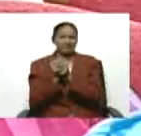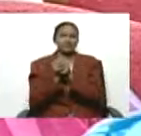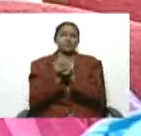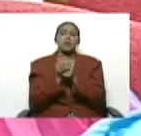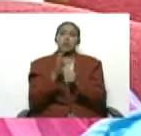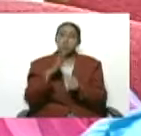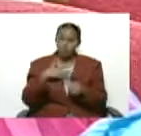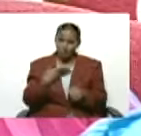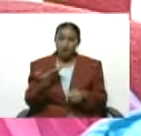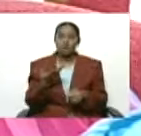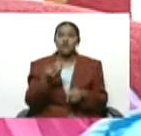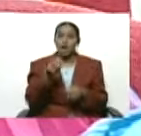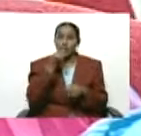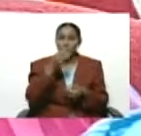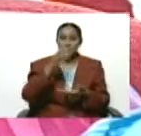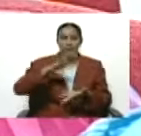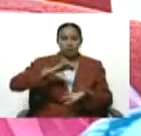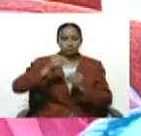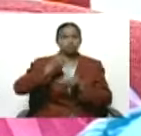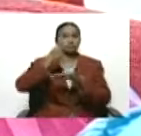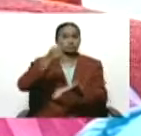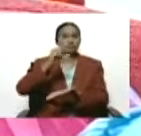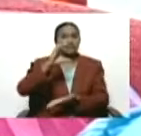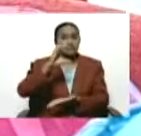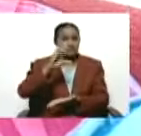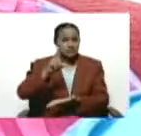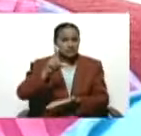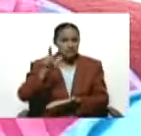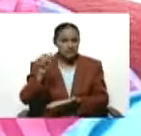CLAC, puede ser de Soberanía,